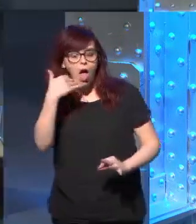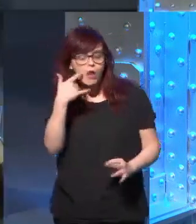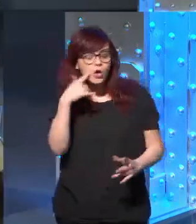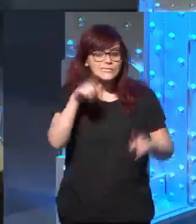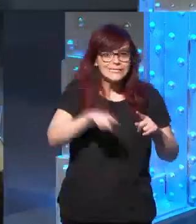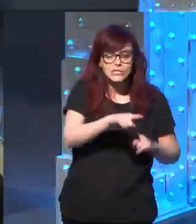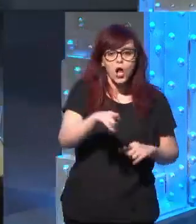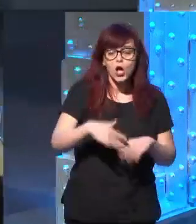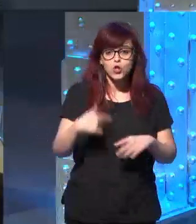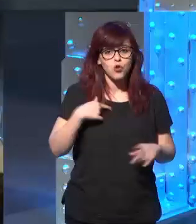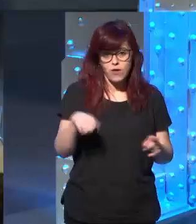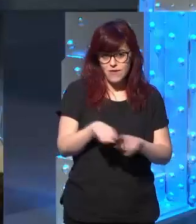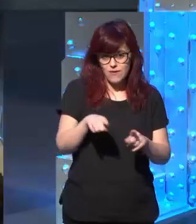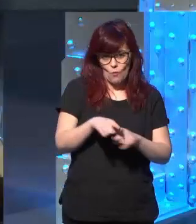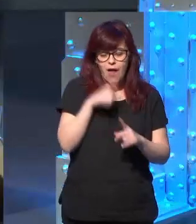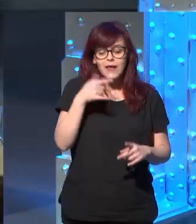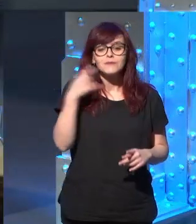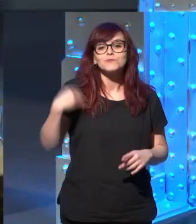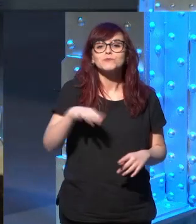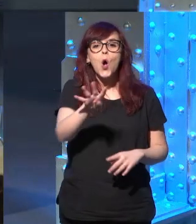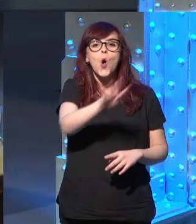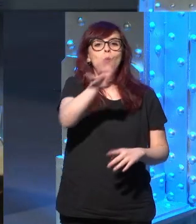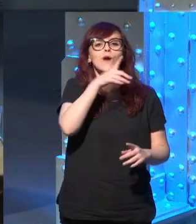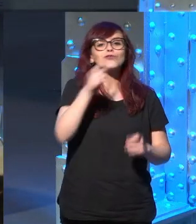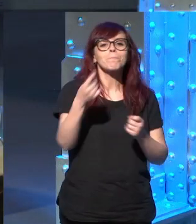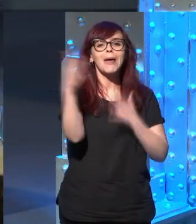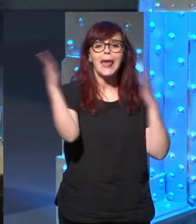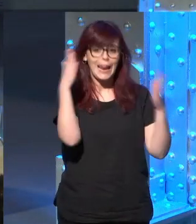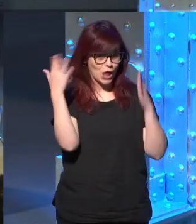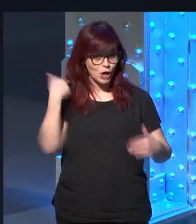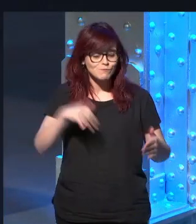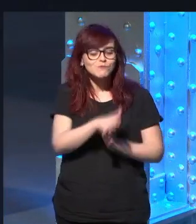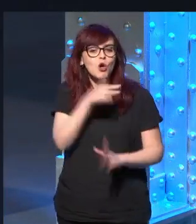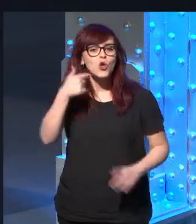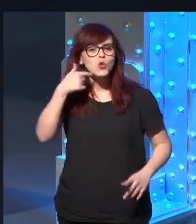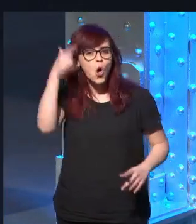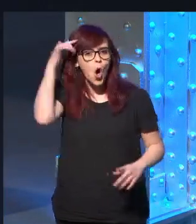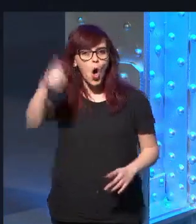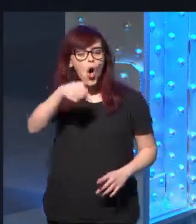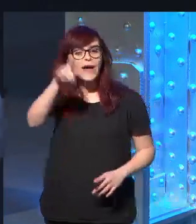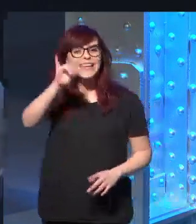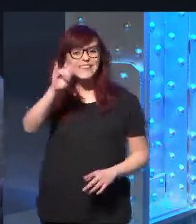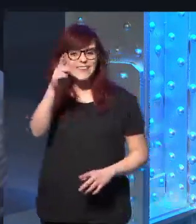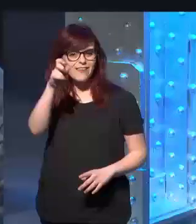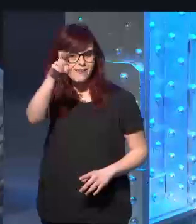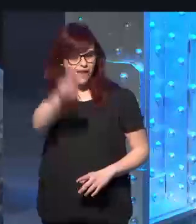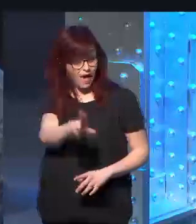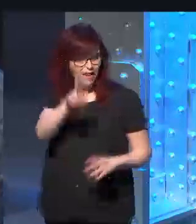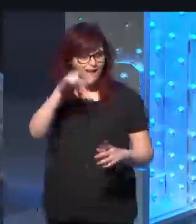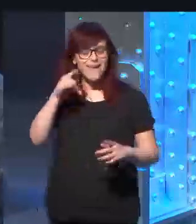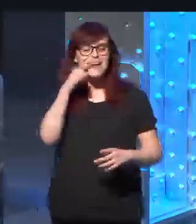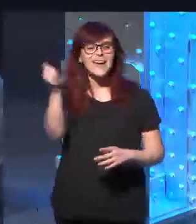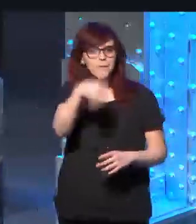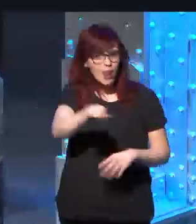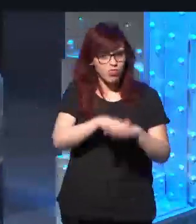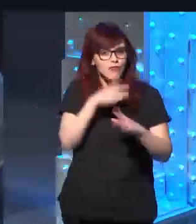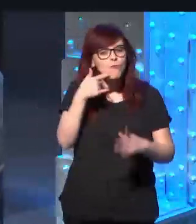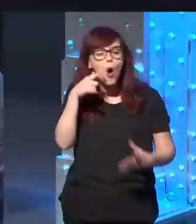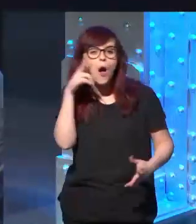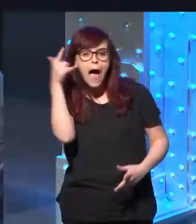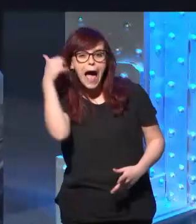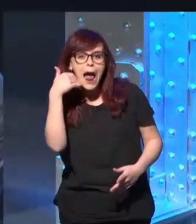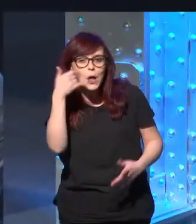veis, yo no soy Iker Jiménez y esto no es Cuarto Milenio, con lo cual estas preguntas sí que tienen respuesta y